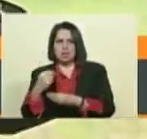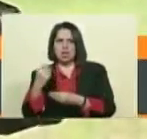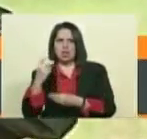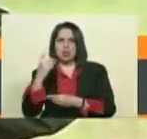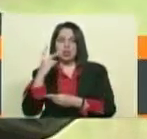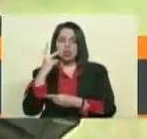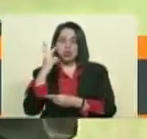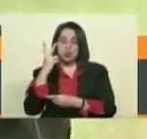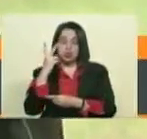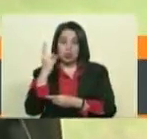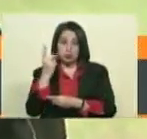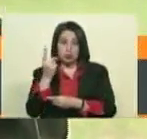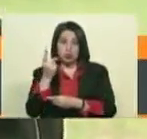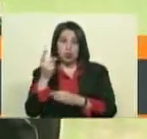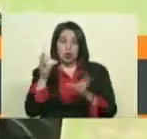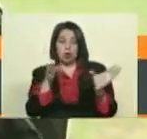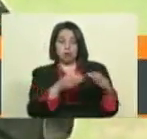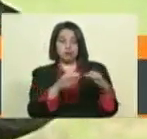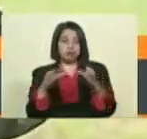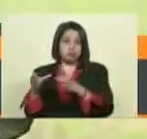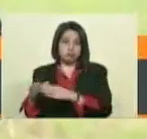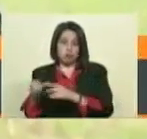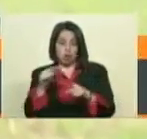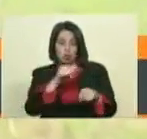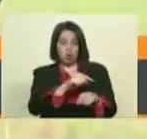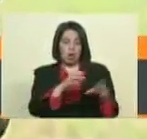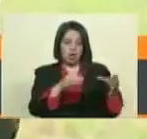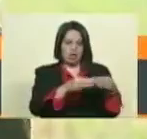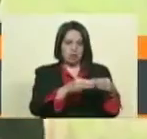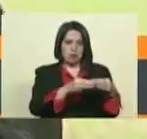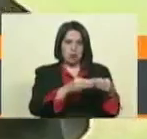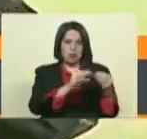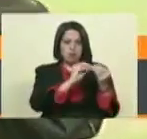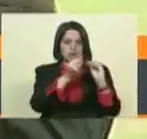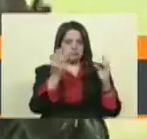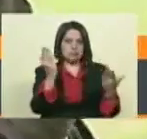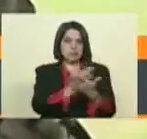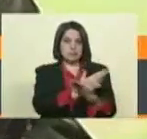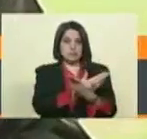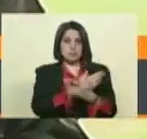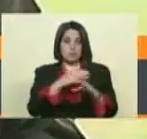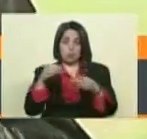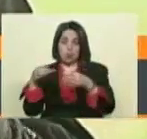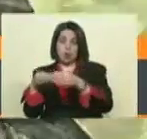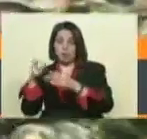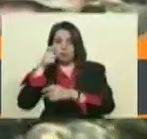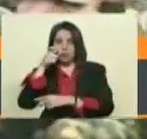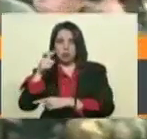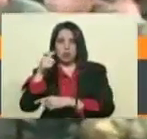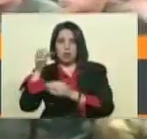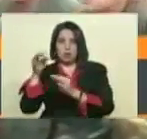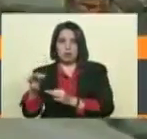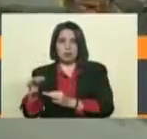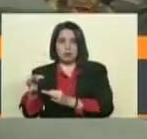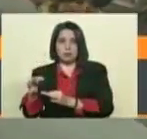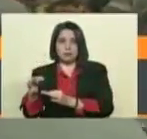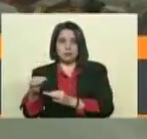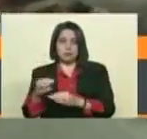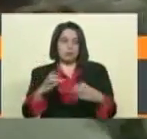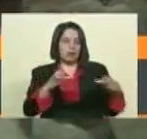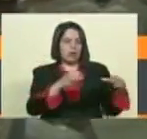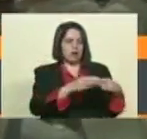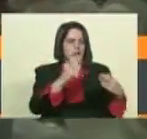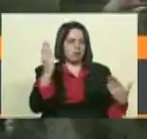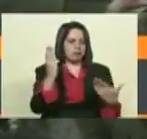se está realizando en dos momentos con dos equipos a la vez, un equipo de erradicación y un equipo de seguridad. Este equipo de erradicación